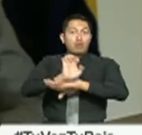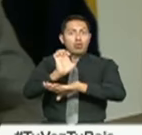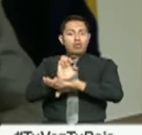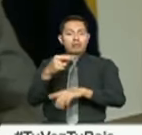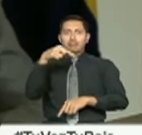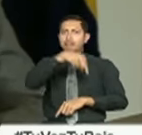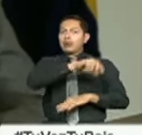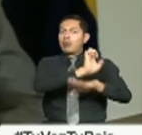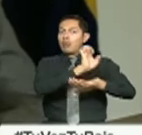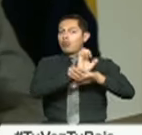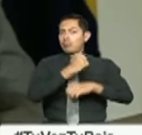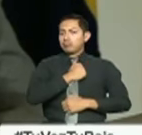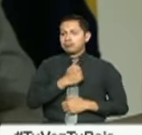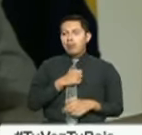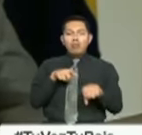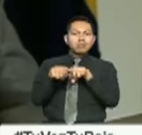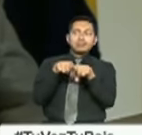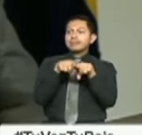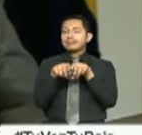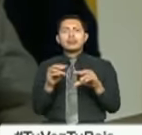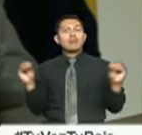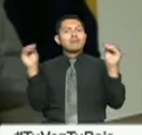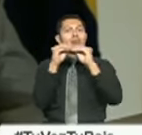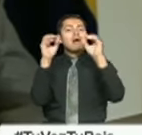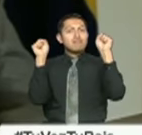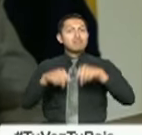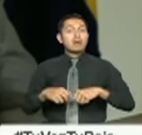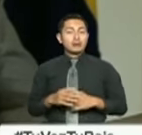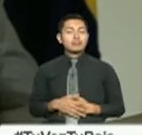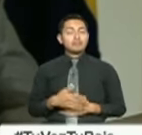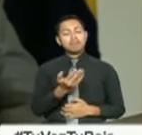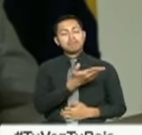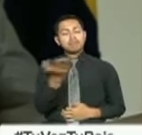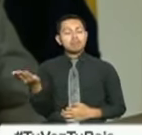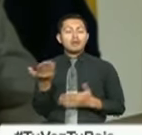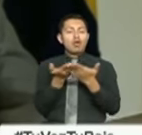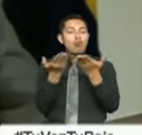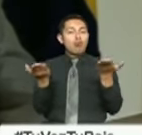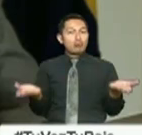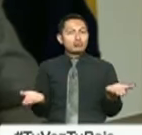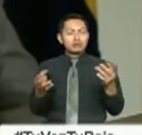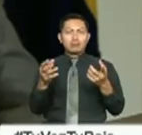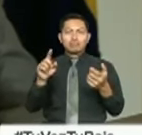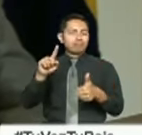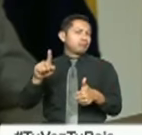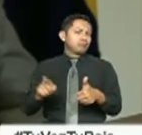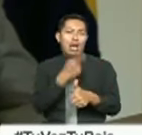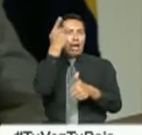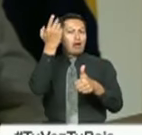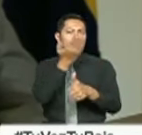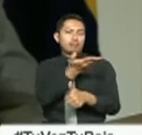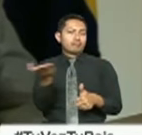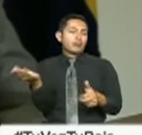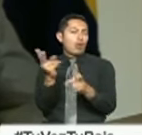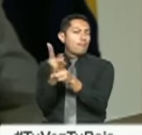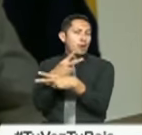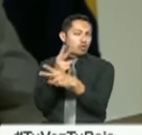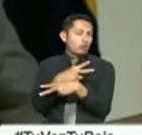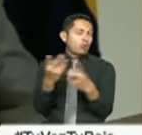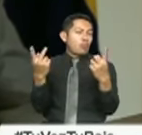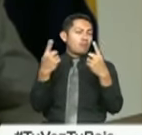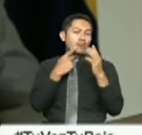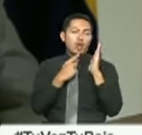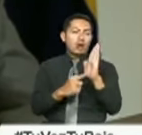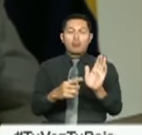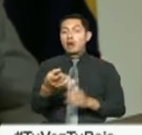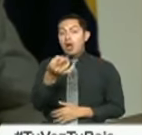productos de lista 1, segmento A y B, es decir, son materias primas, materia prima específicamente para cierto tipo de medicamentos que